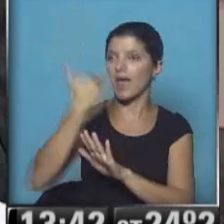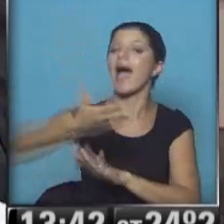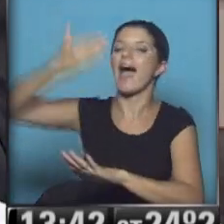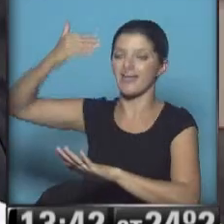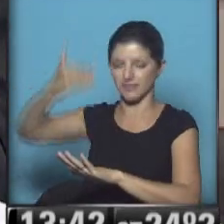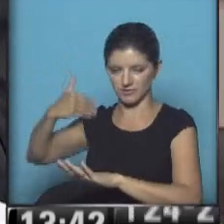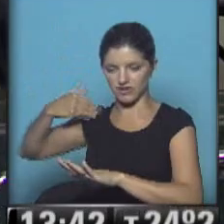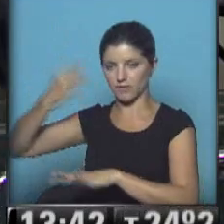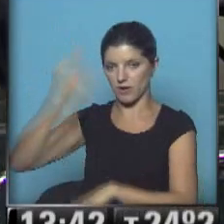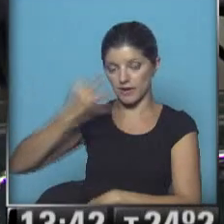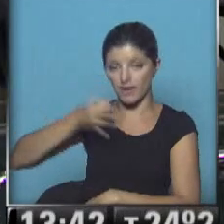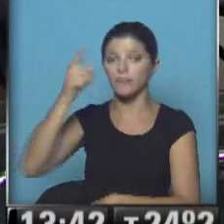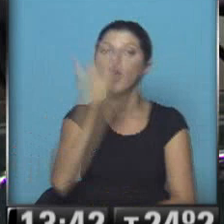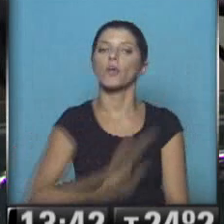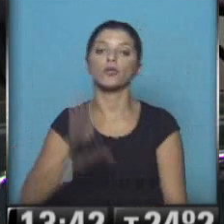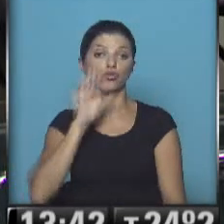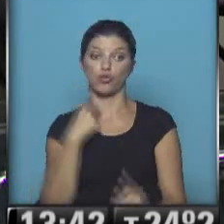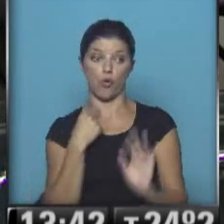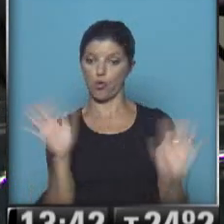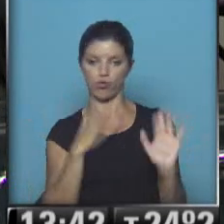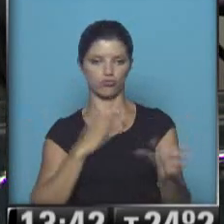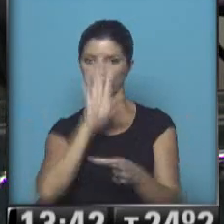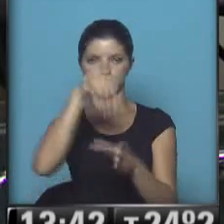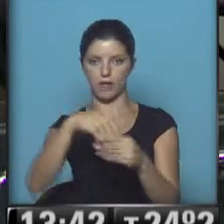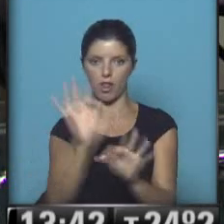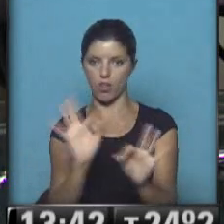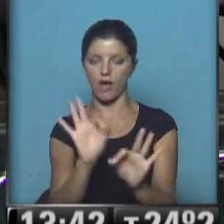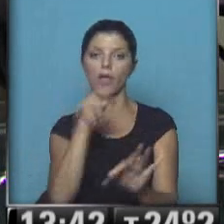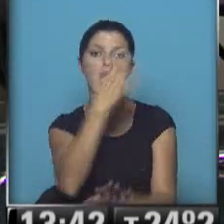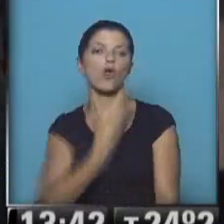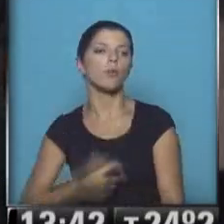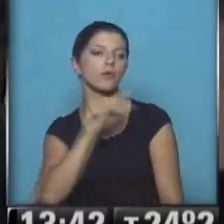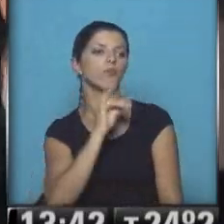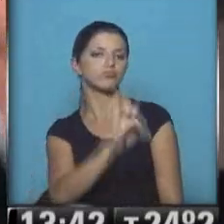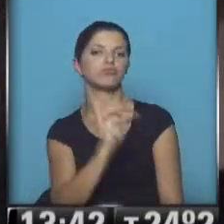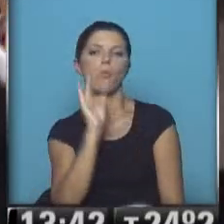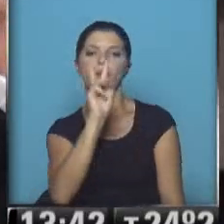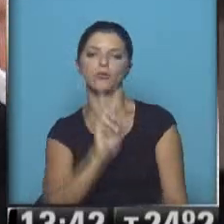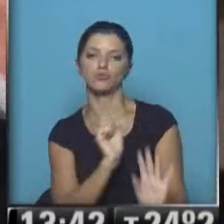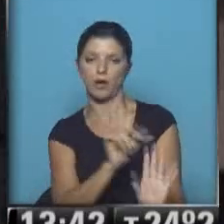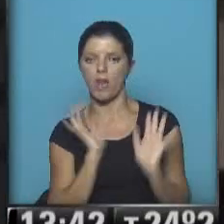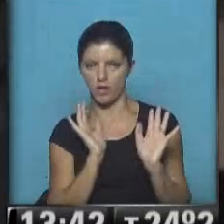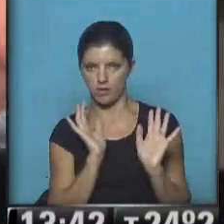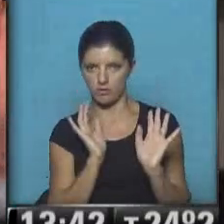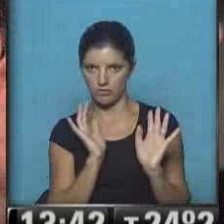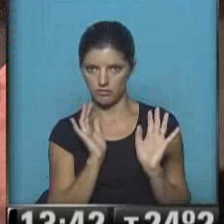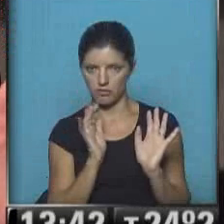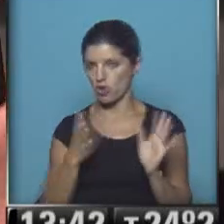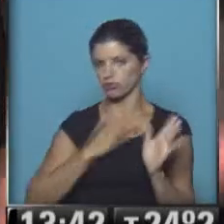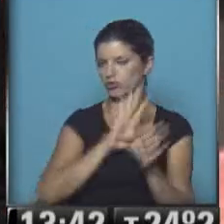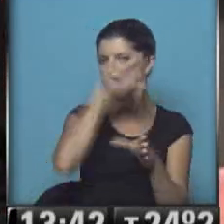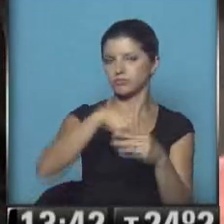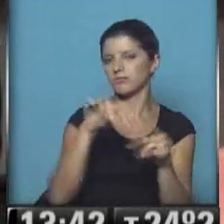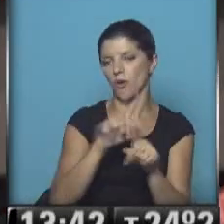realidad del gobierno de los Estados Unidos dice no no nosotros no intervenimos que el gobierno venezolano se haga problema cargo de los problemas que tiene nosotros de ninguna manera